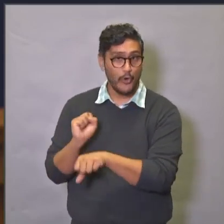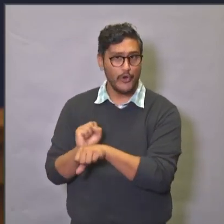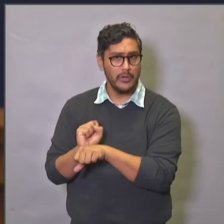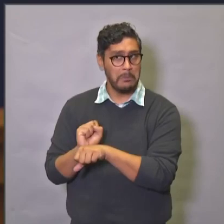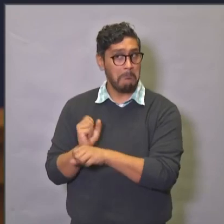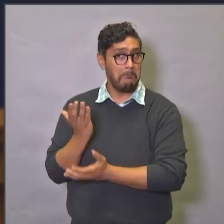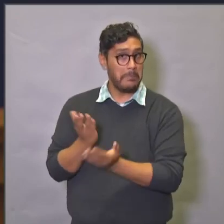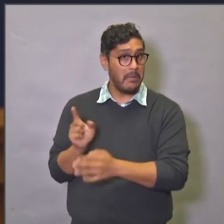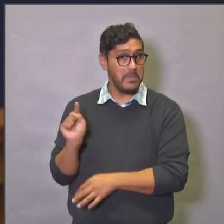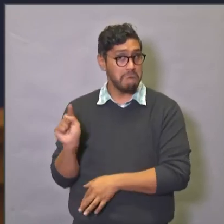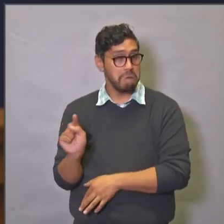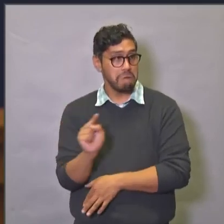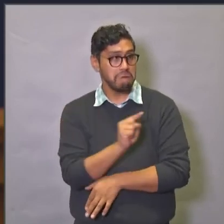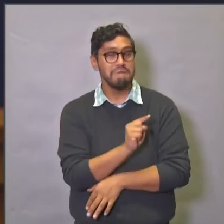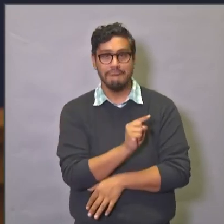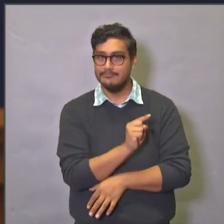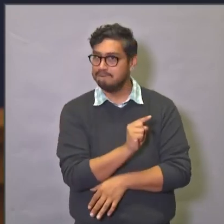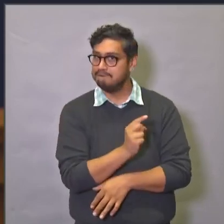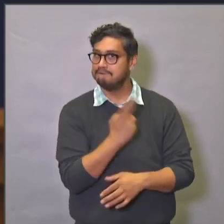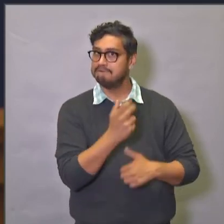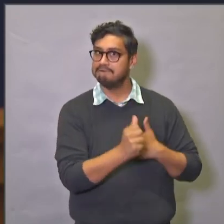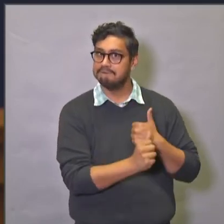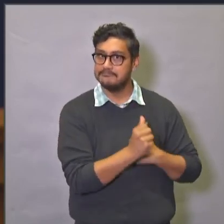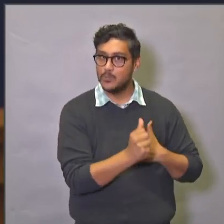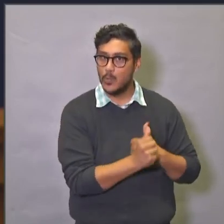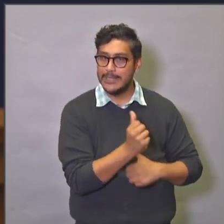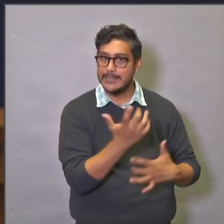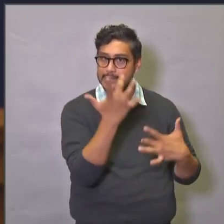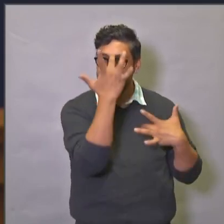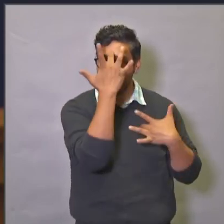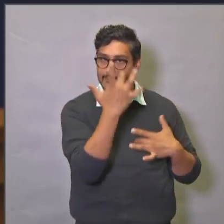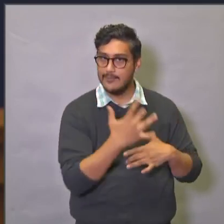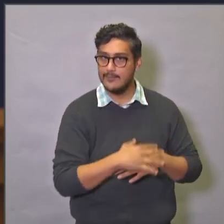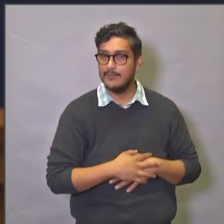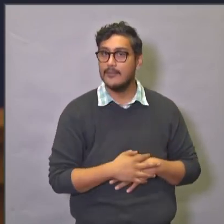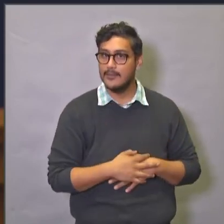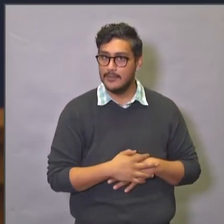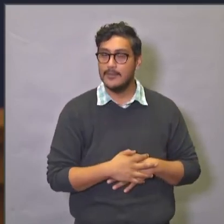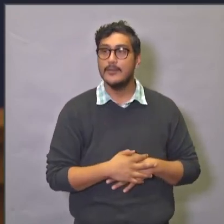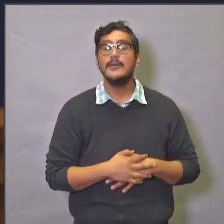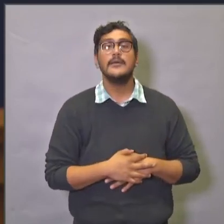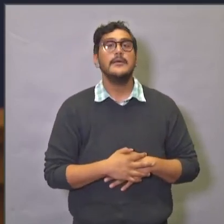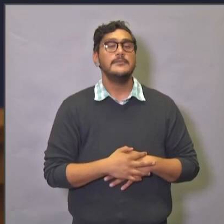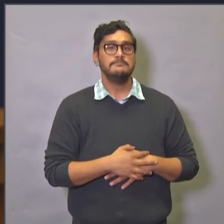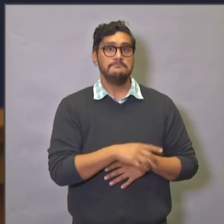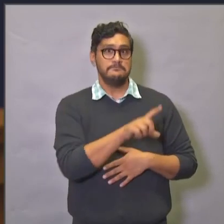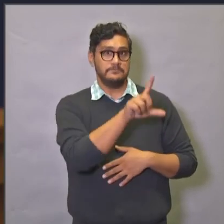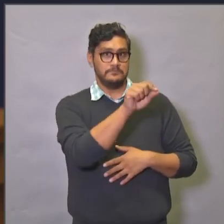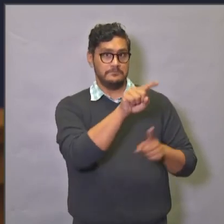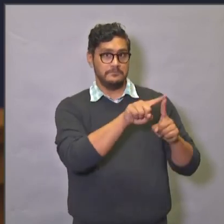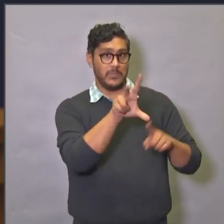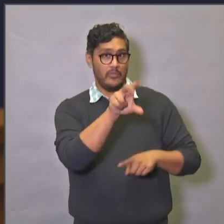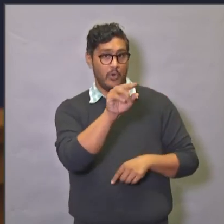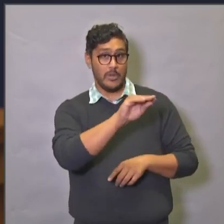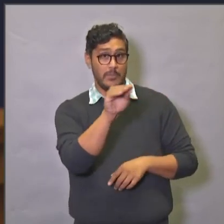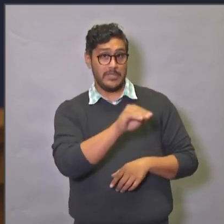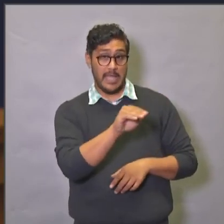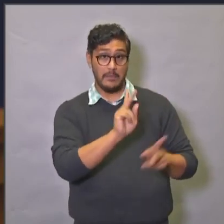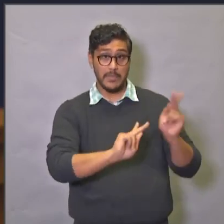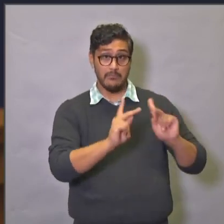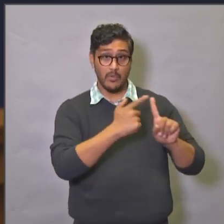puede estar en mayor riesgo. Y estimamos que entre el 20 y el 30% de los residentes